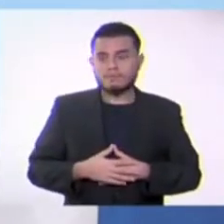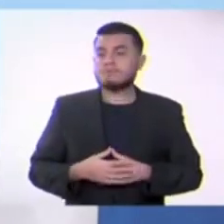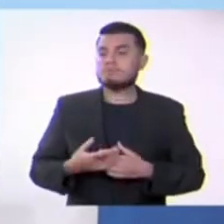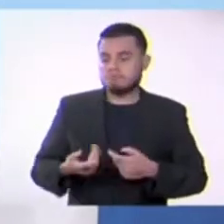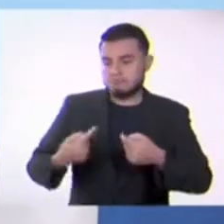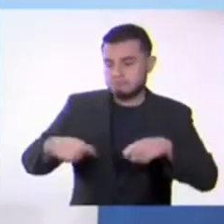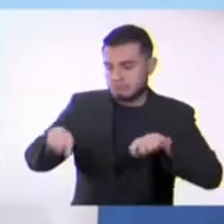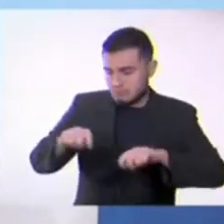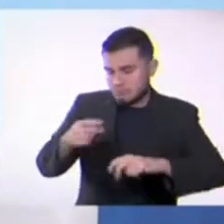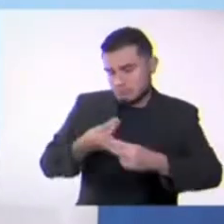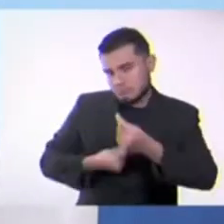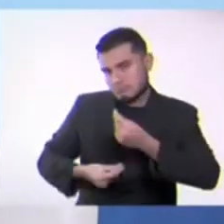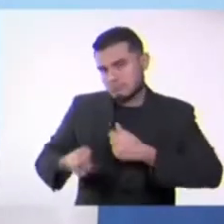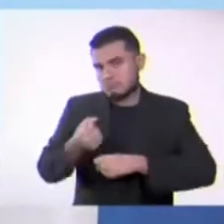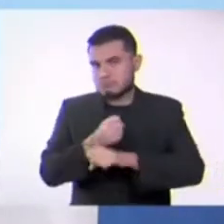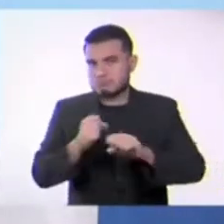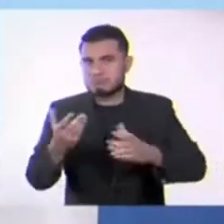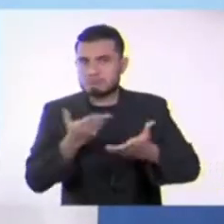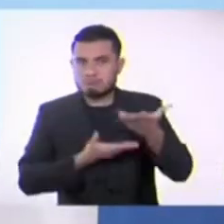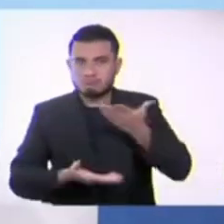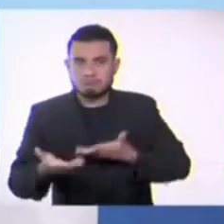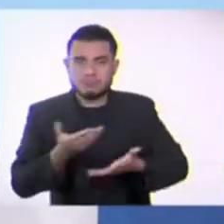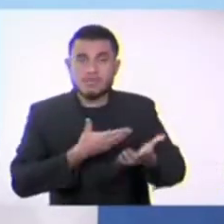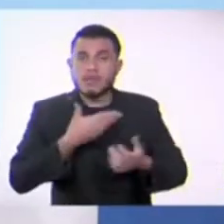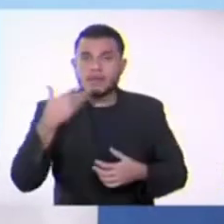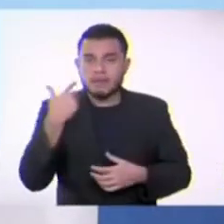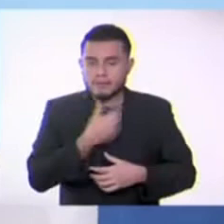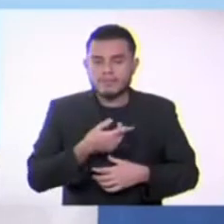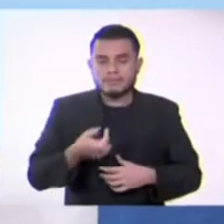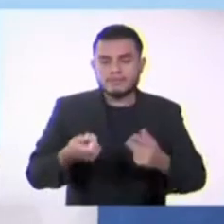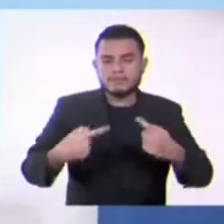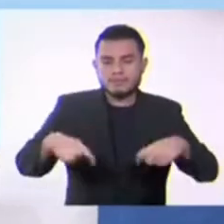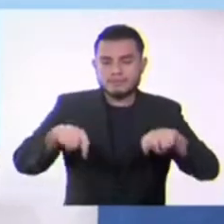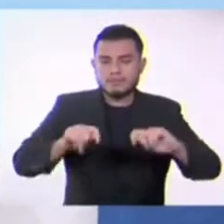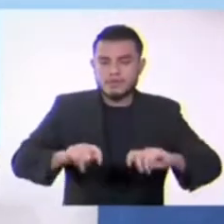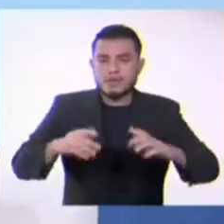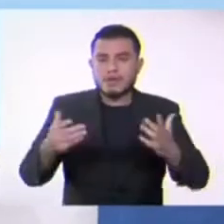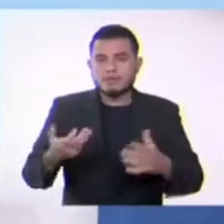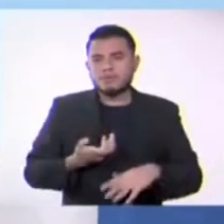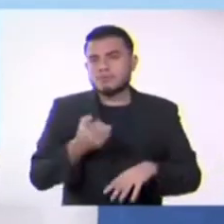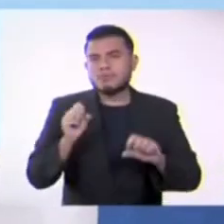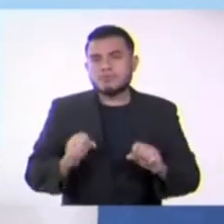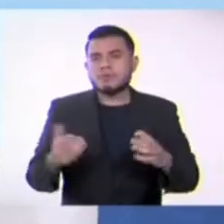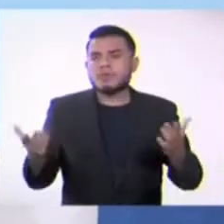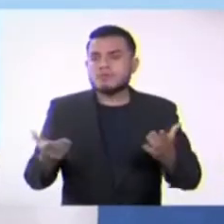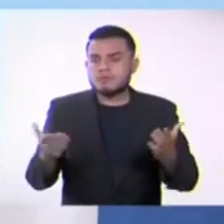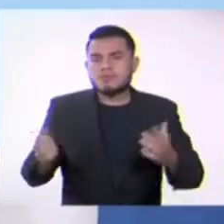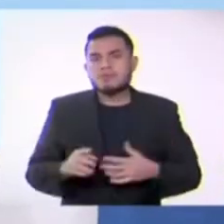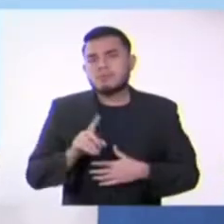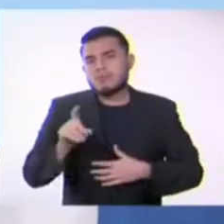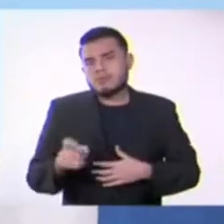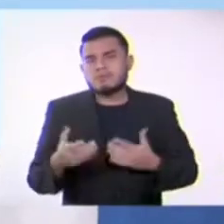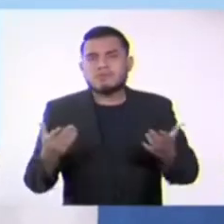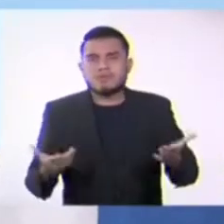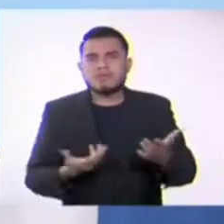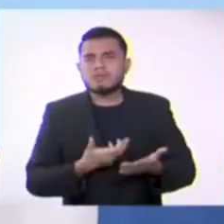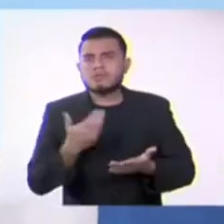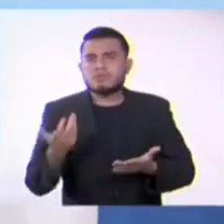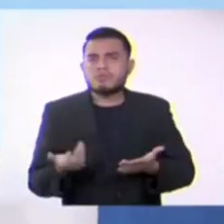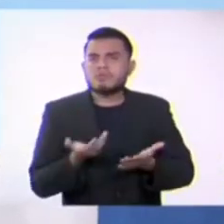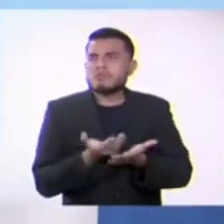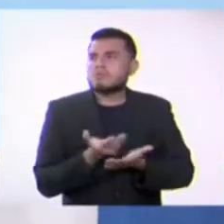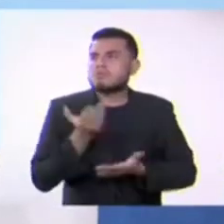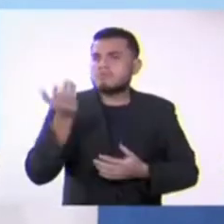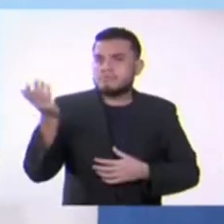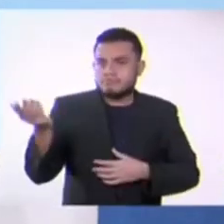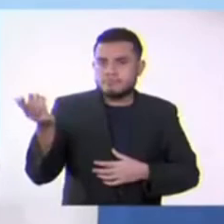comercio. ¿Qué pasa con los tratados de libre comercio? Podríamos hacer una pregunta sencilla. ¿Qué es lo que nosotros exportamos? De